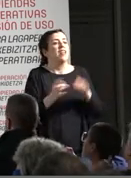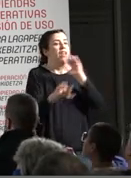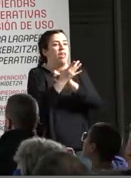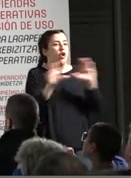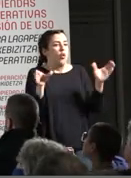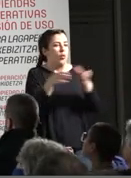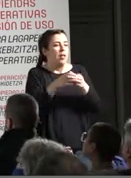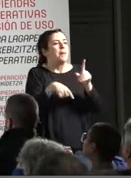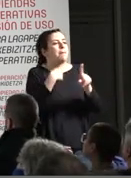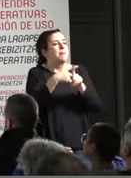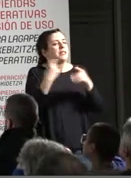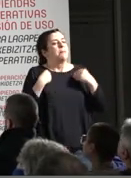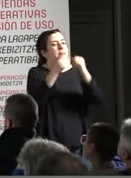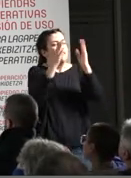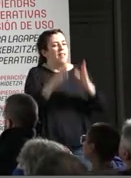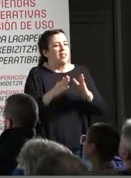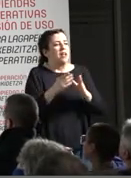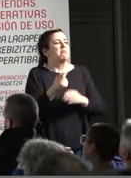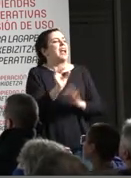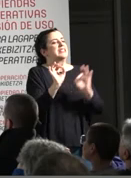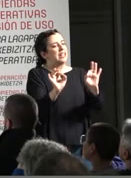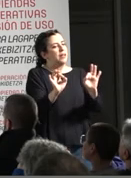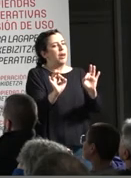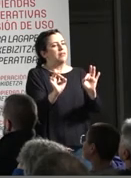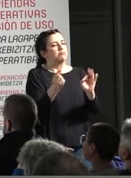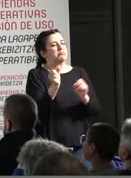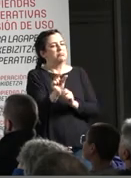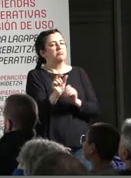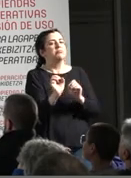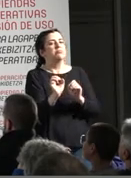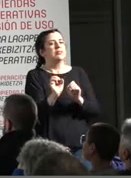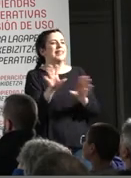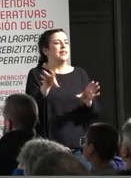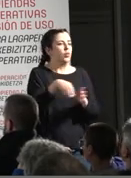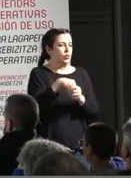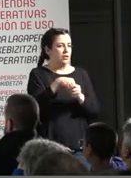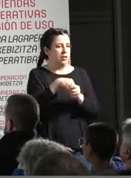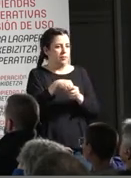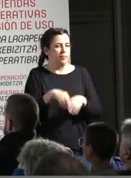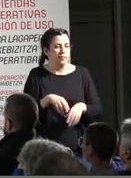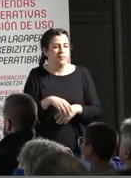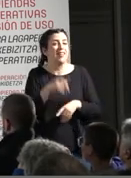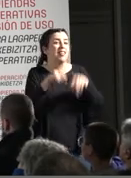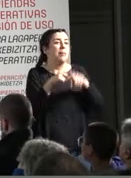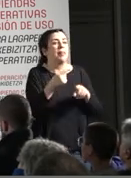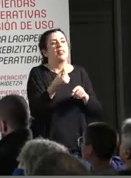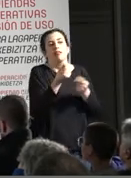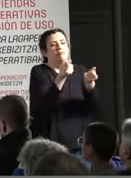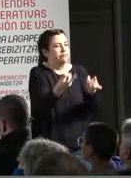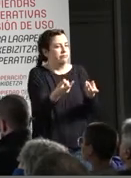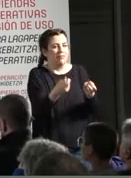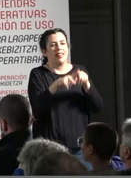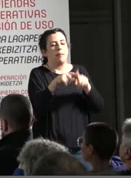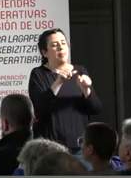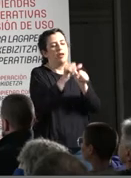vivienda asequible e inclusiva, vivienda asequible e inclusiva. Decimos que es más asequible. ¿Cuánto es asequible? Depende de las cifras, depende de todo lo que vayamos a configurar, como